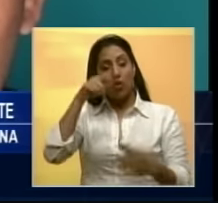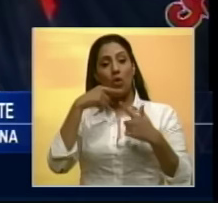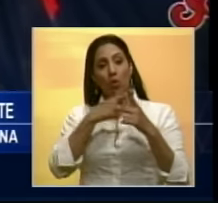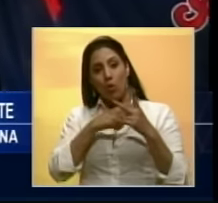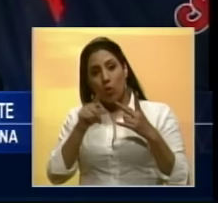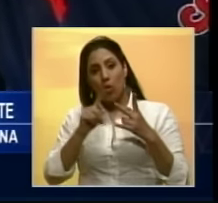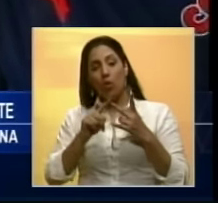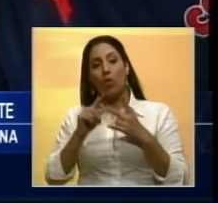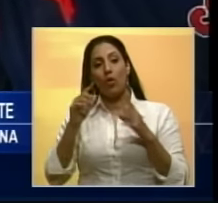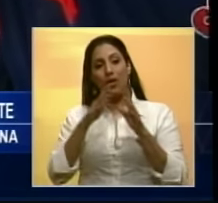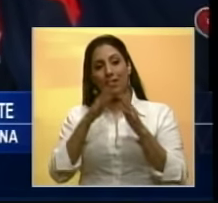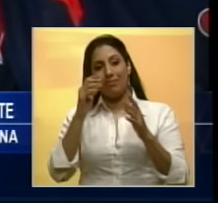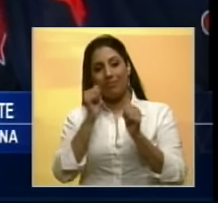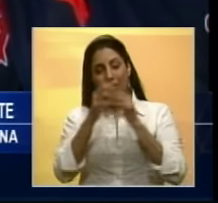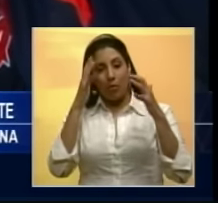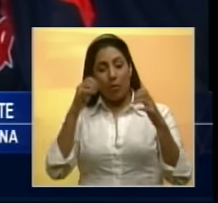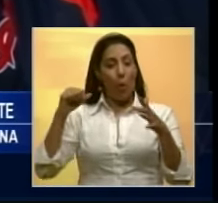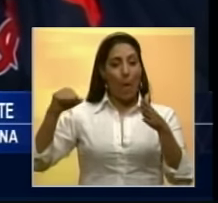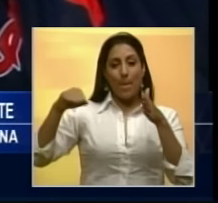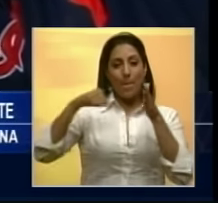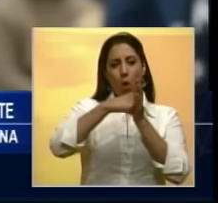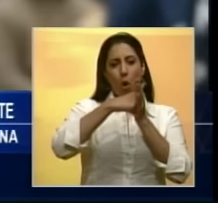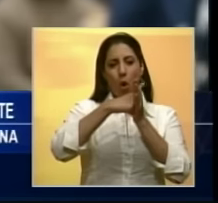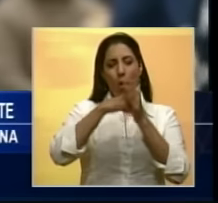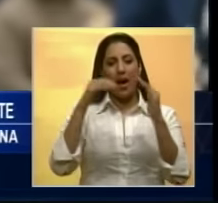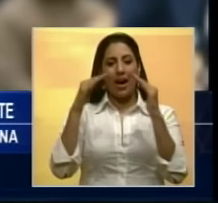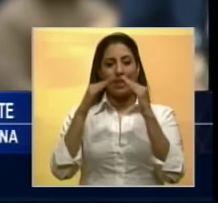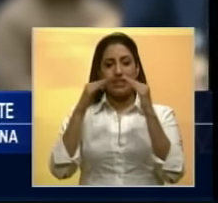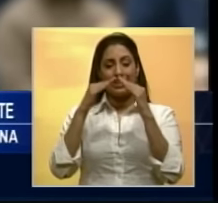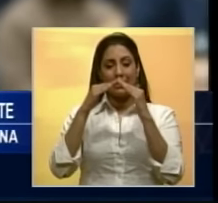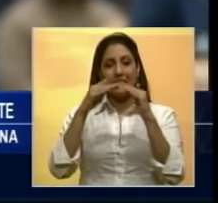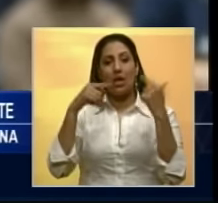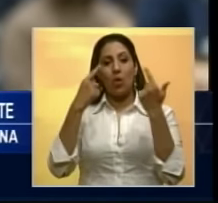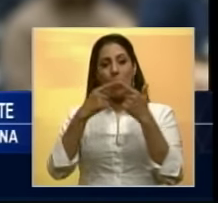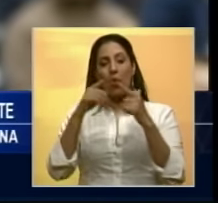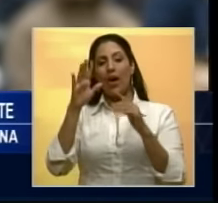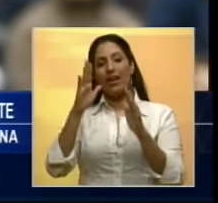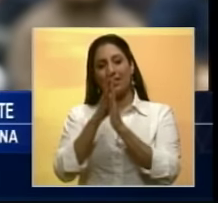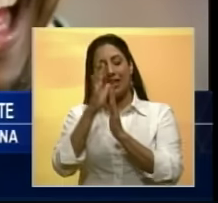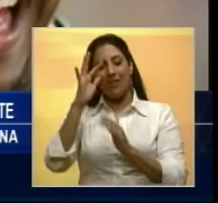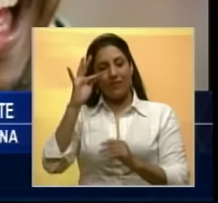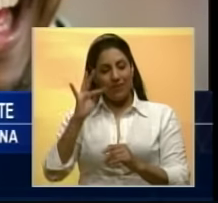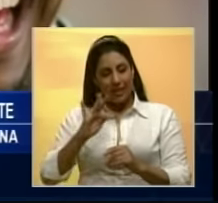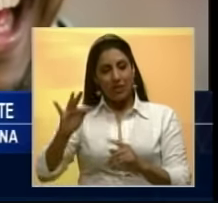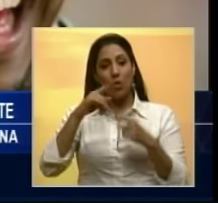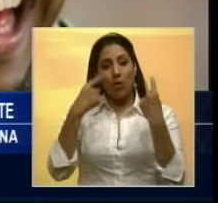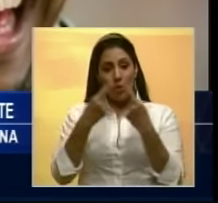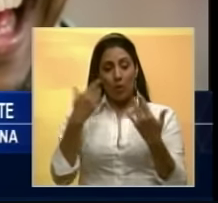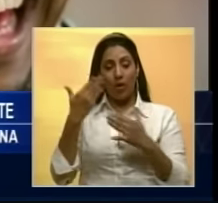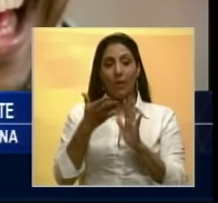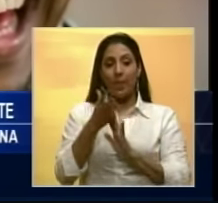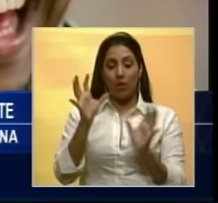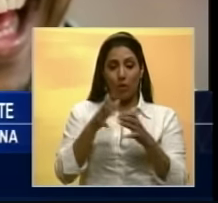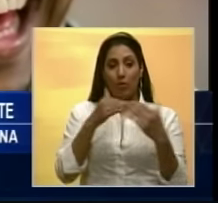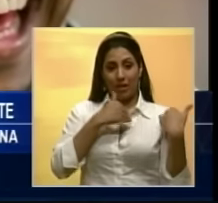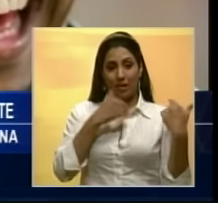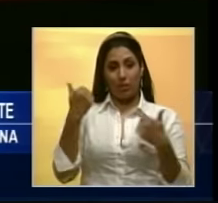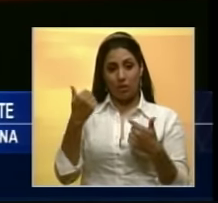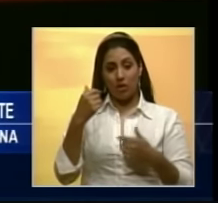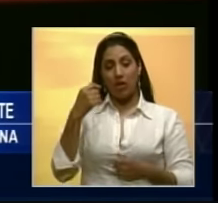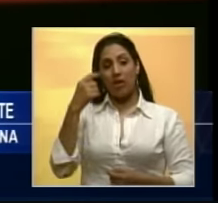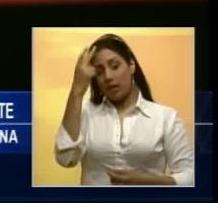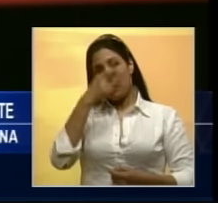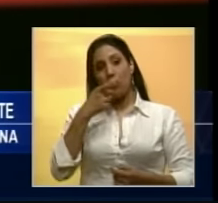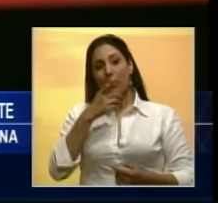de Arizona en las Grandes Ligas. Se estrelló contra una casa cerca de San Francisco de Macorís. Las Águilas Cibaeñas, equipo al que pertenecía en